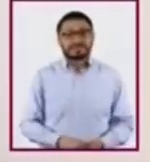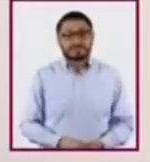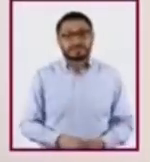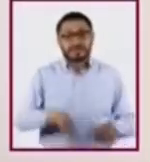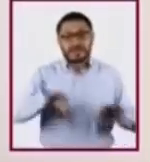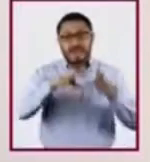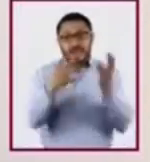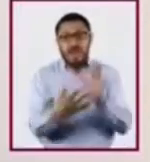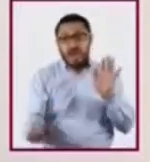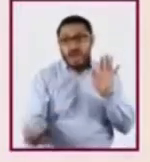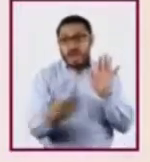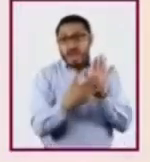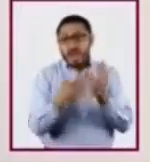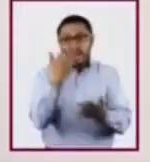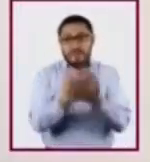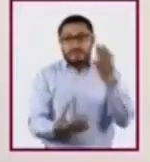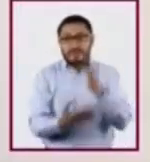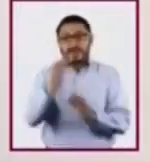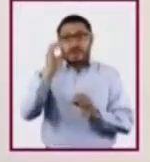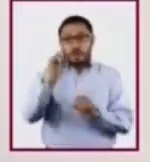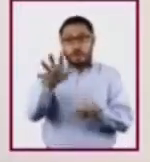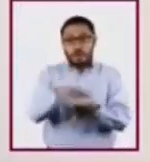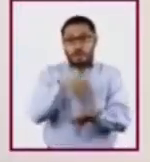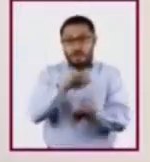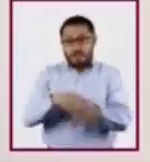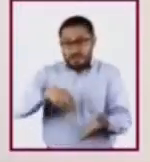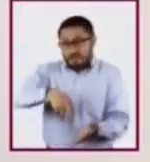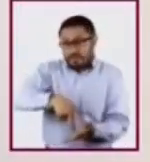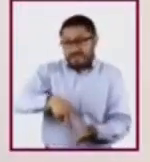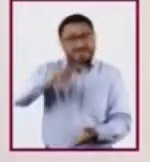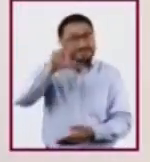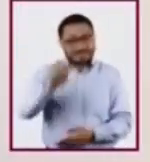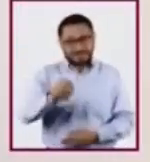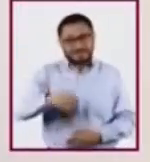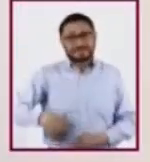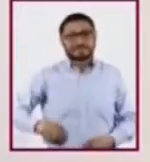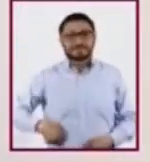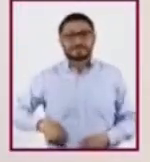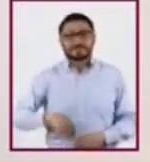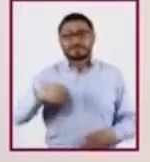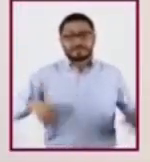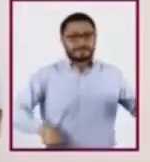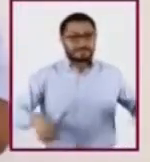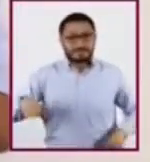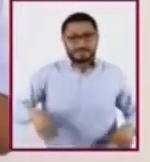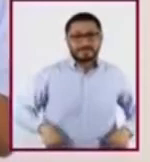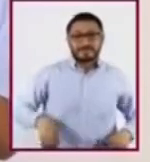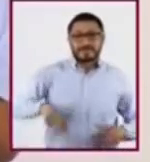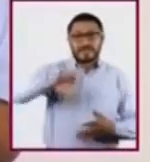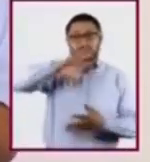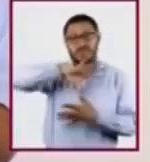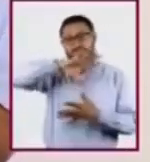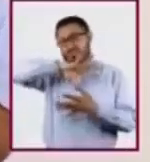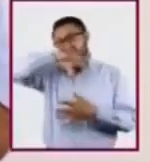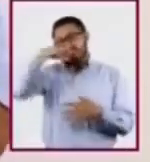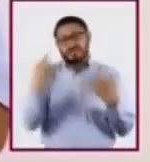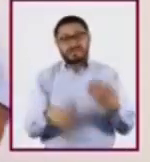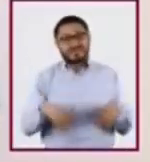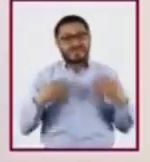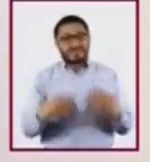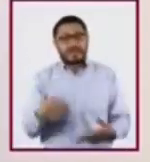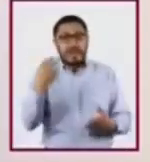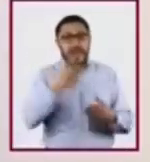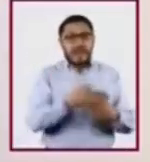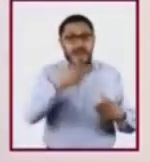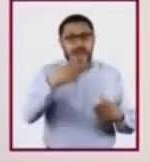o golpearla con los pies. Esta actividad se expandió por toda Mesoamérica e incluso llegó a